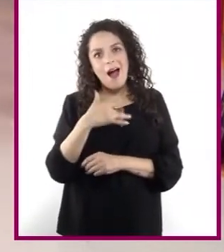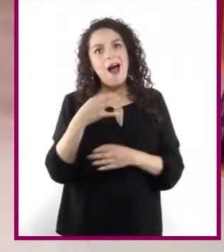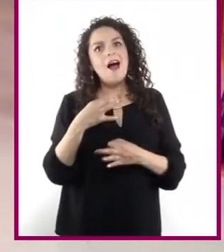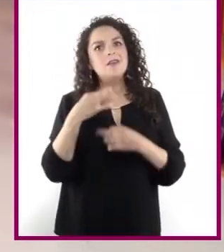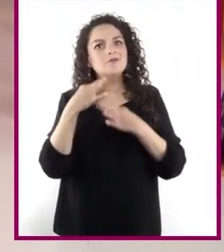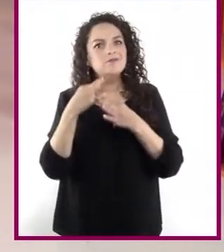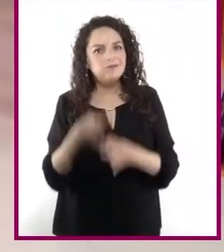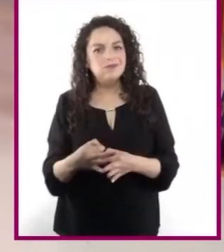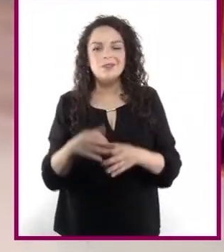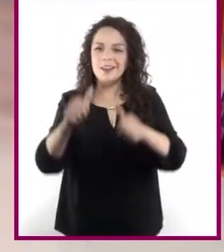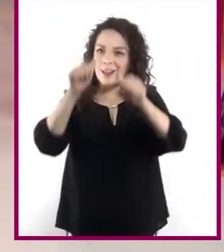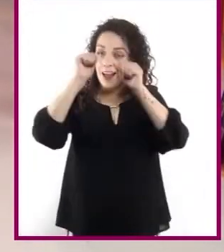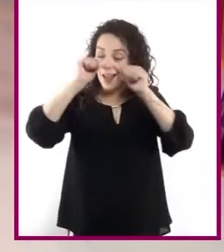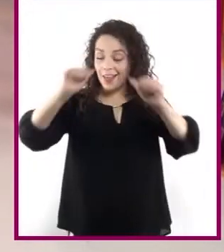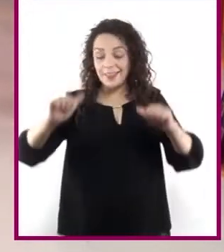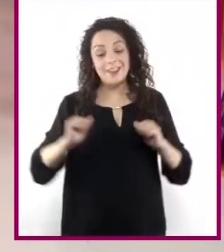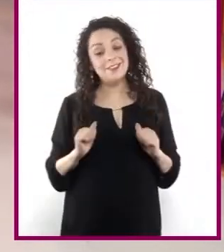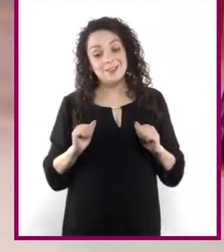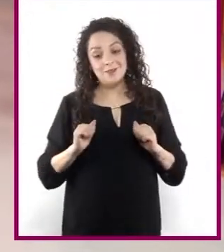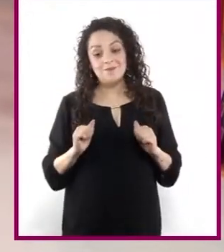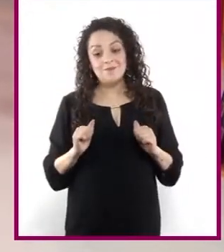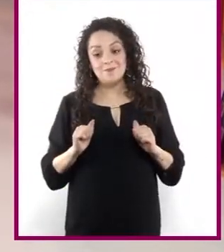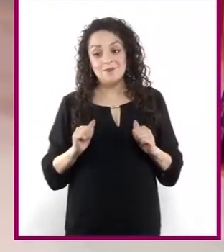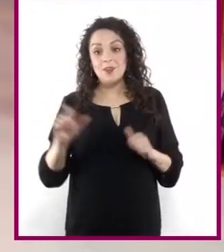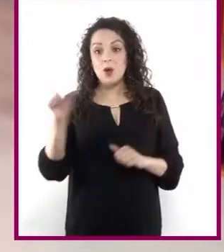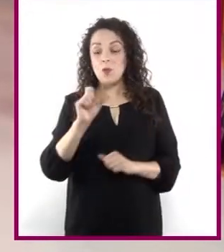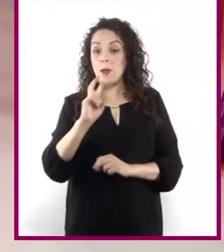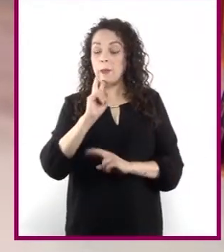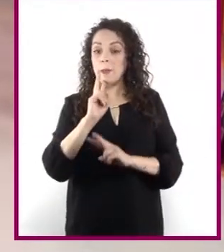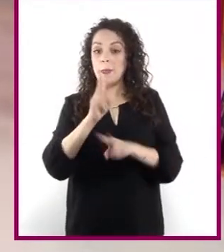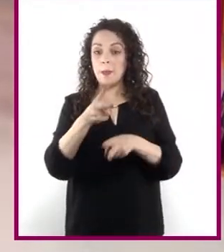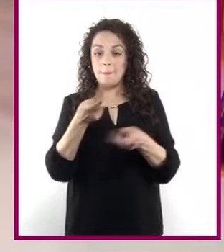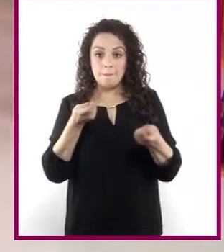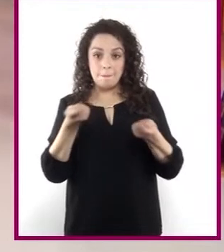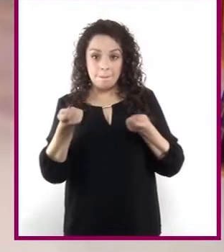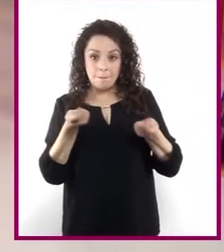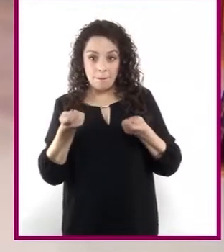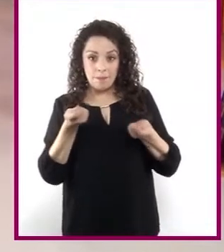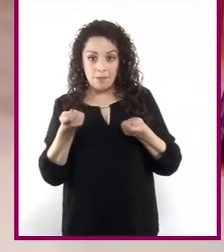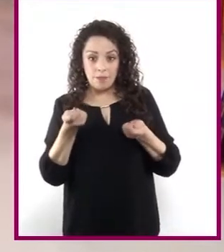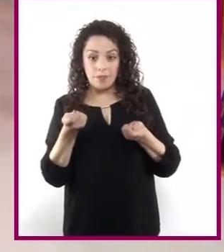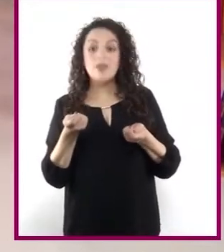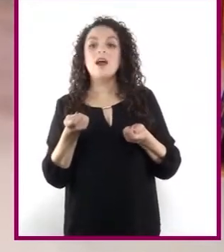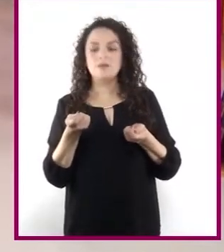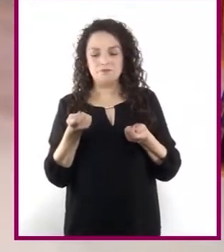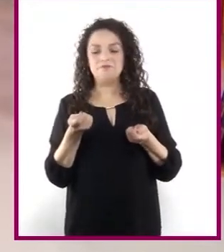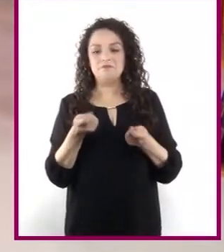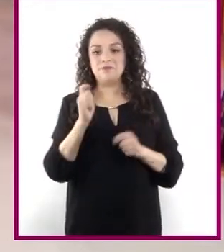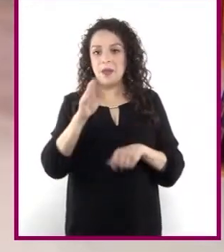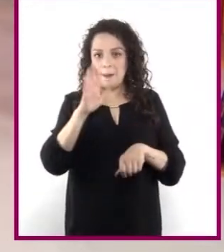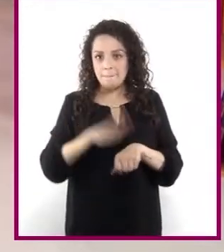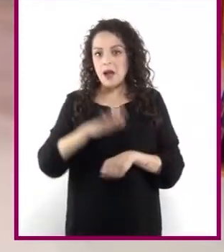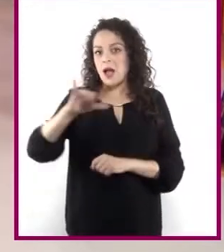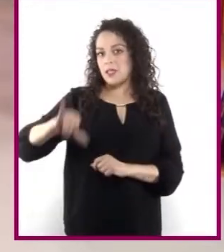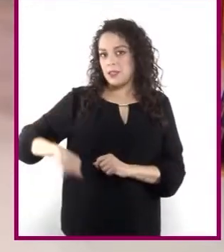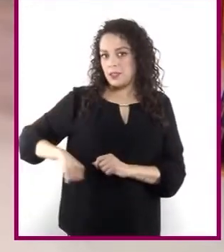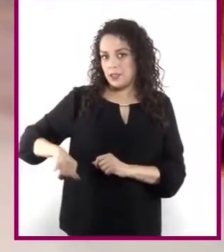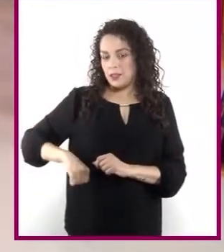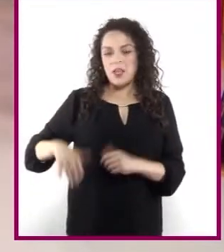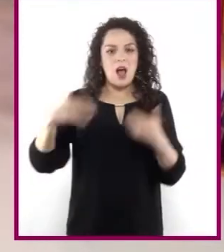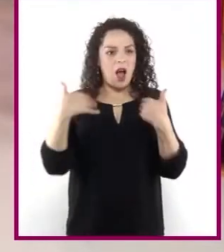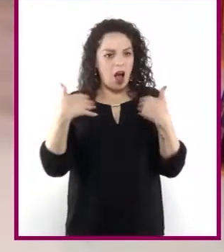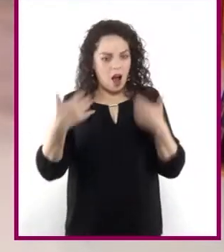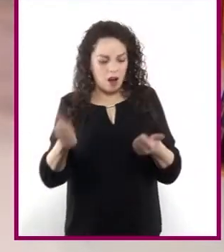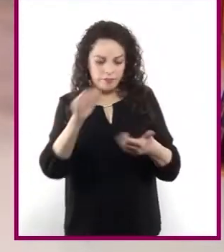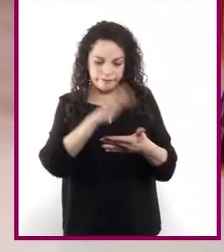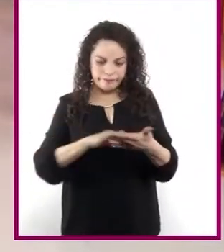nos escuchen y pongan atención. Al modular la voz conseguimos que el discurso sea más interesante, comprensible